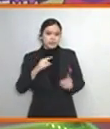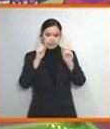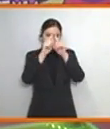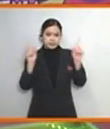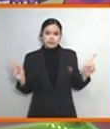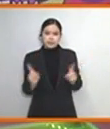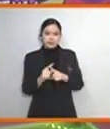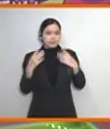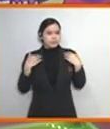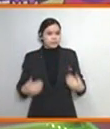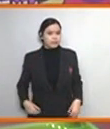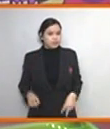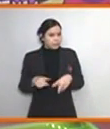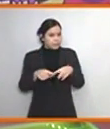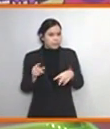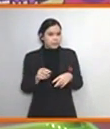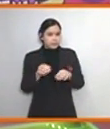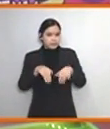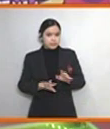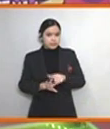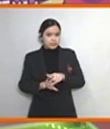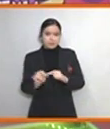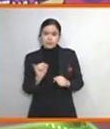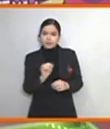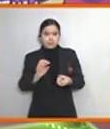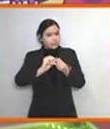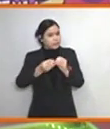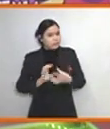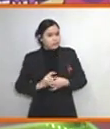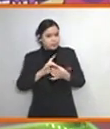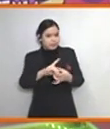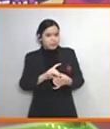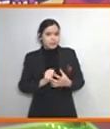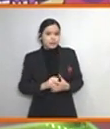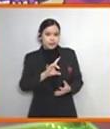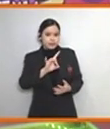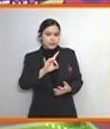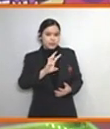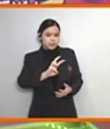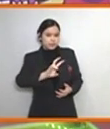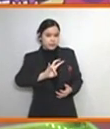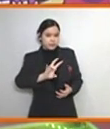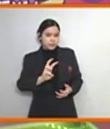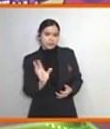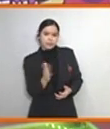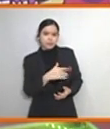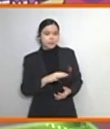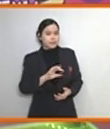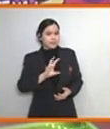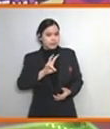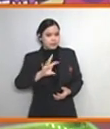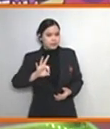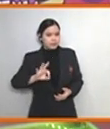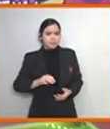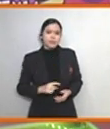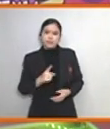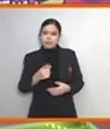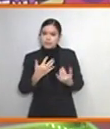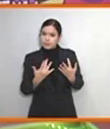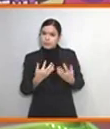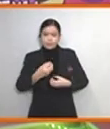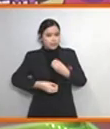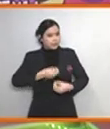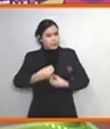encontrar en el pie izquierdo con los números que se le relacionan 76 y 79. Pero si estás esperando la